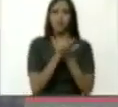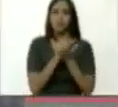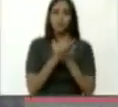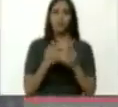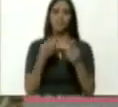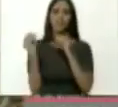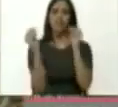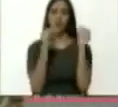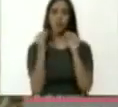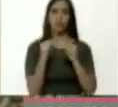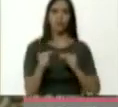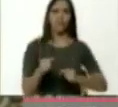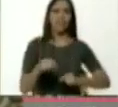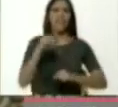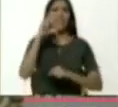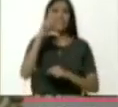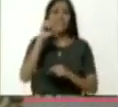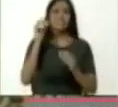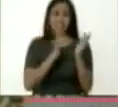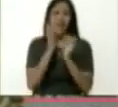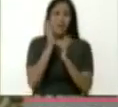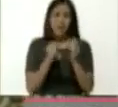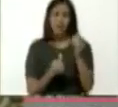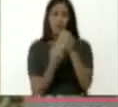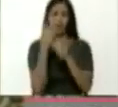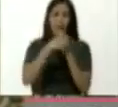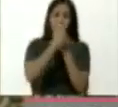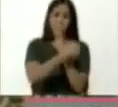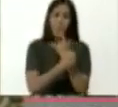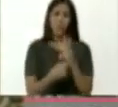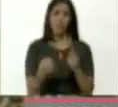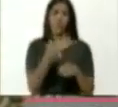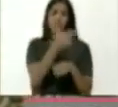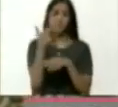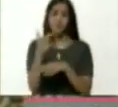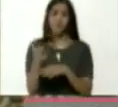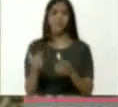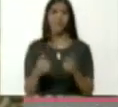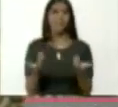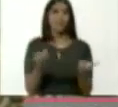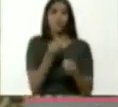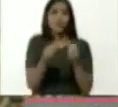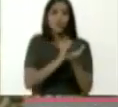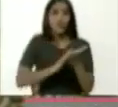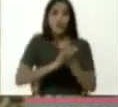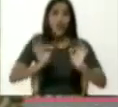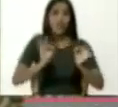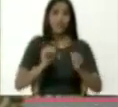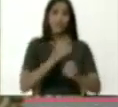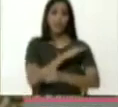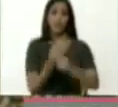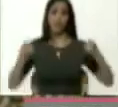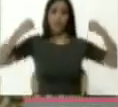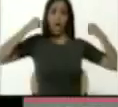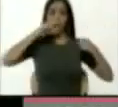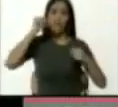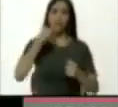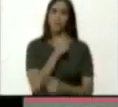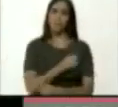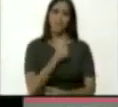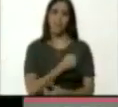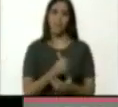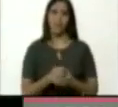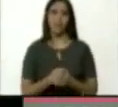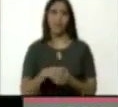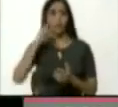vio el 30 de abril, una mano de topocho y una metralleta en el puente de la Carlota, eso no resolvió nada. Lo que hizo fue fortalecer a Maduro, lamentablemente. Recuerda